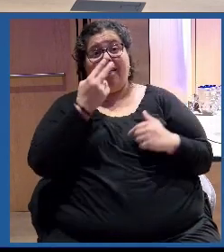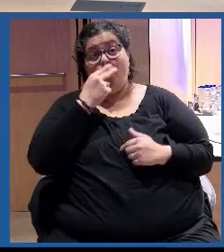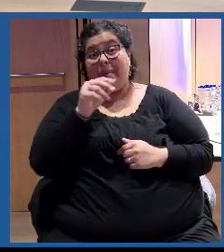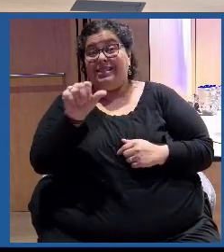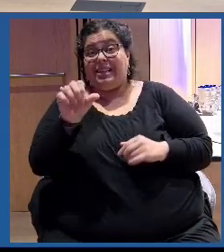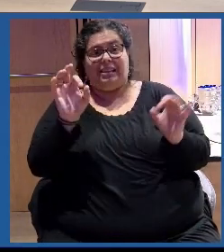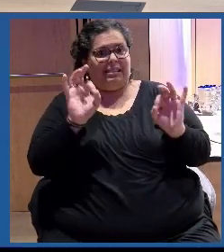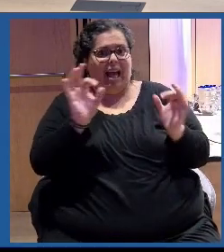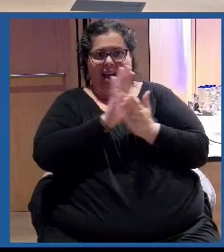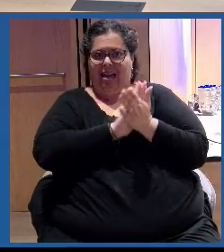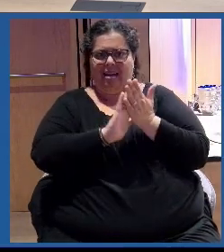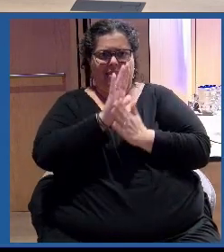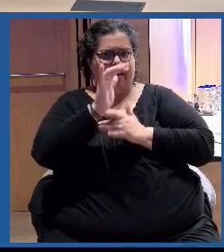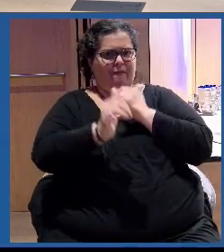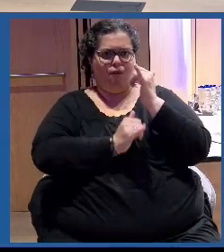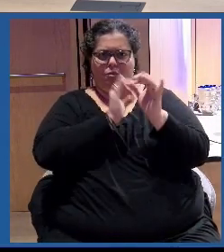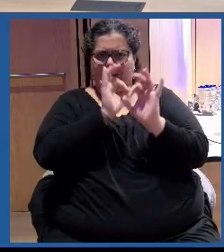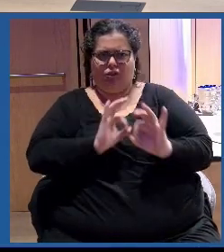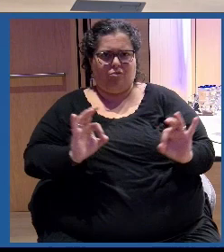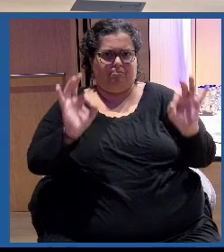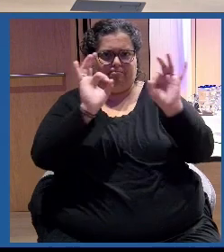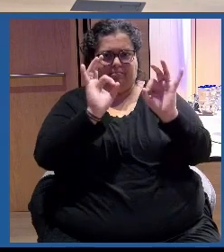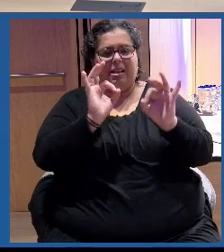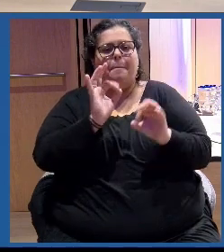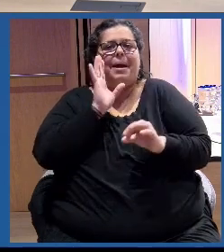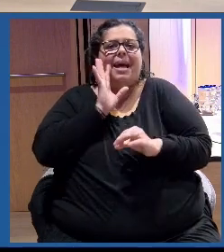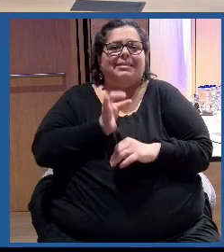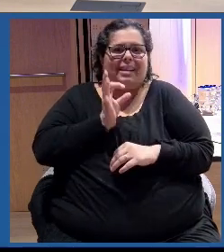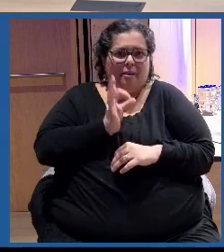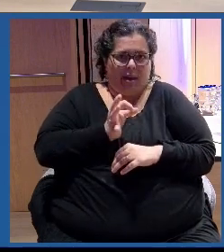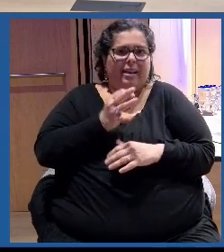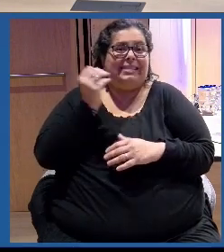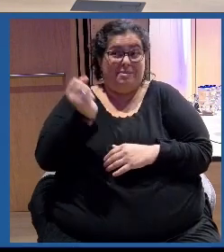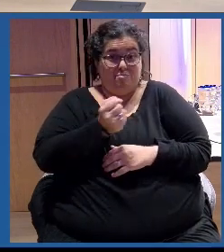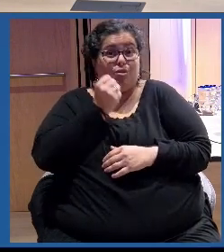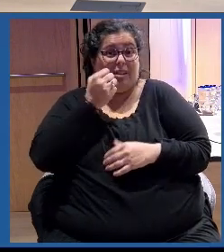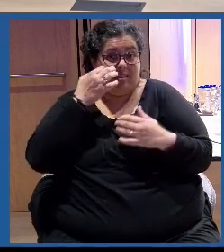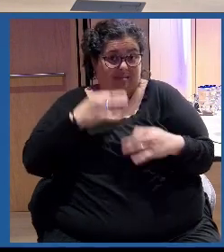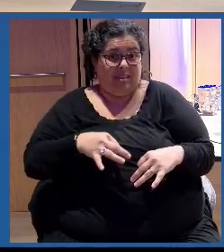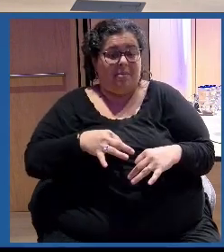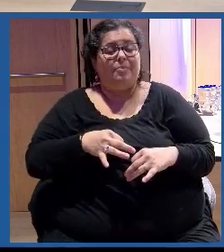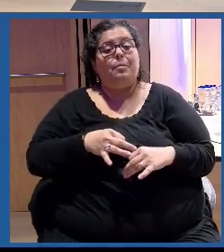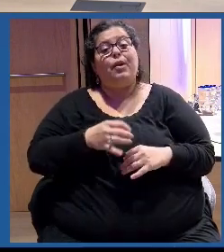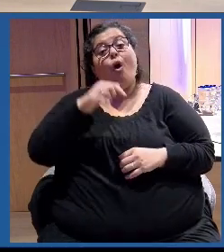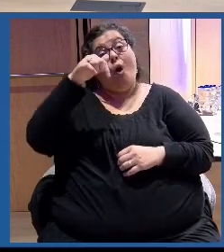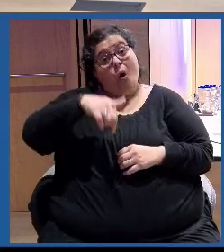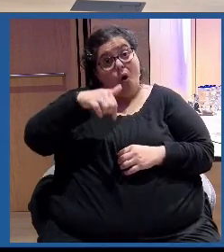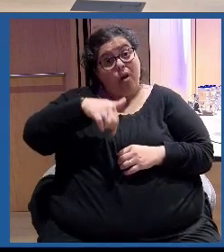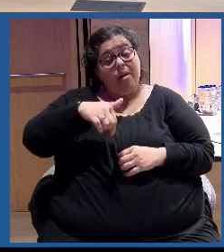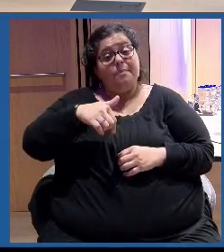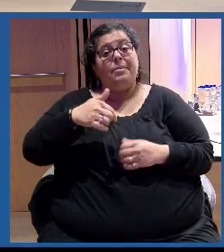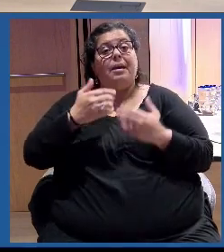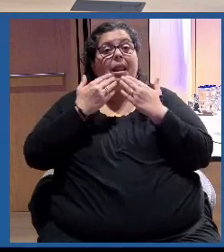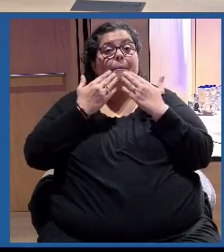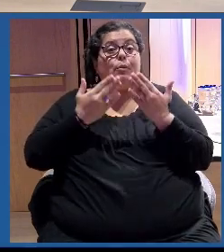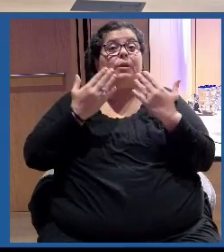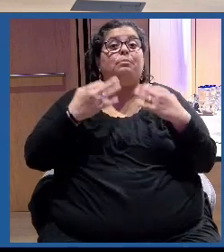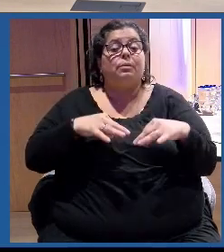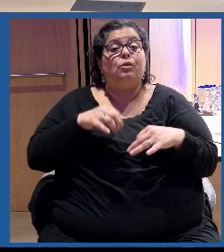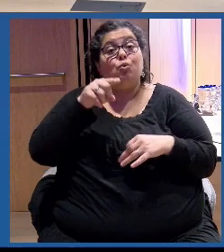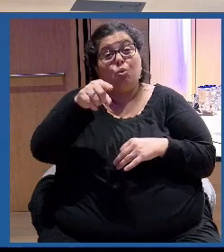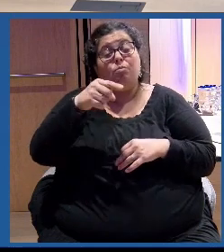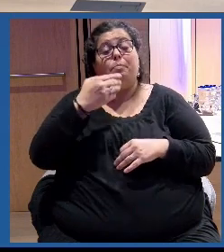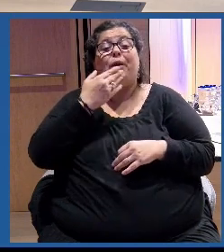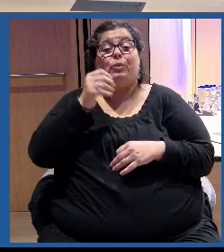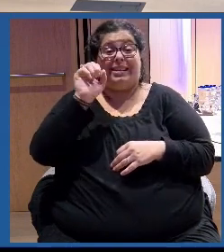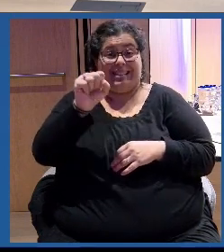nada. Digo, simplemente para saber la relevancia. Y bueno, en realidad hoy en día se pregunta, ¿crees tener